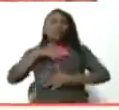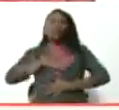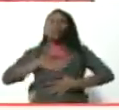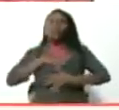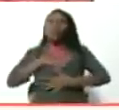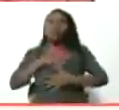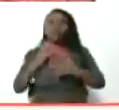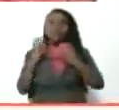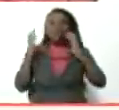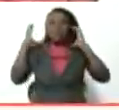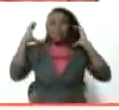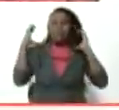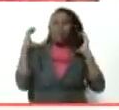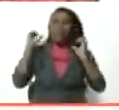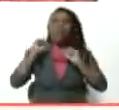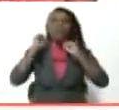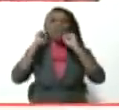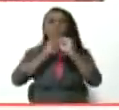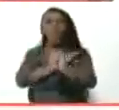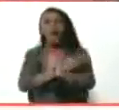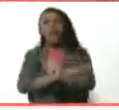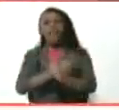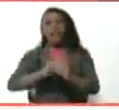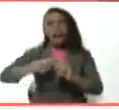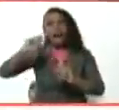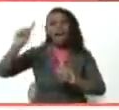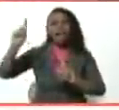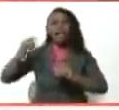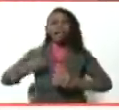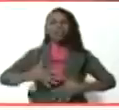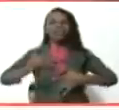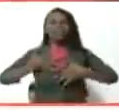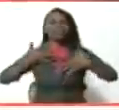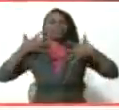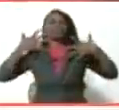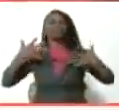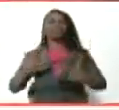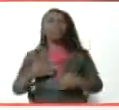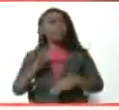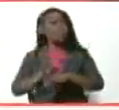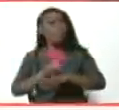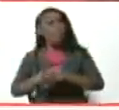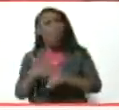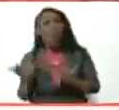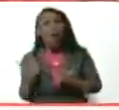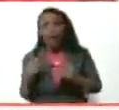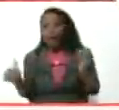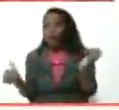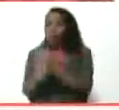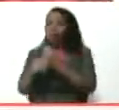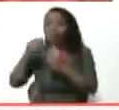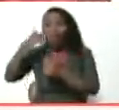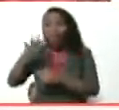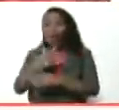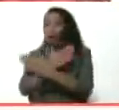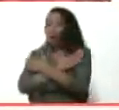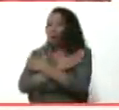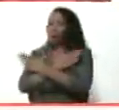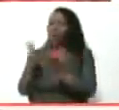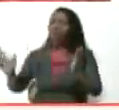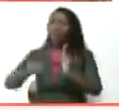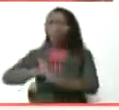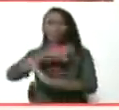de fuerzas, lleno de energías, porque lo que no consigues en el pueblo, la disposición